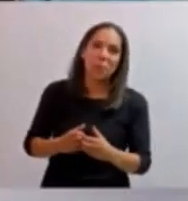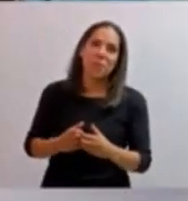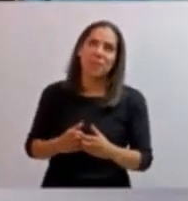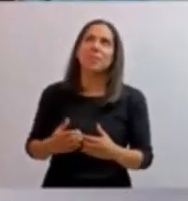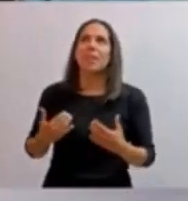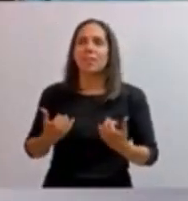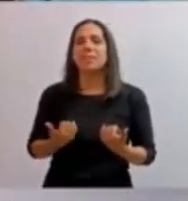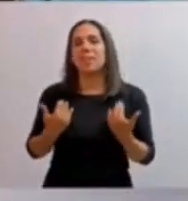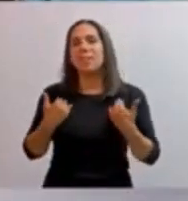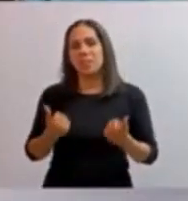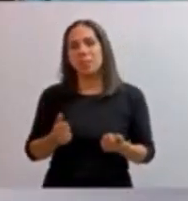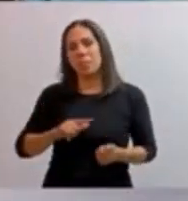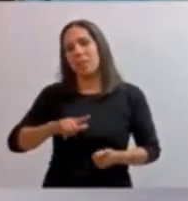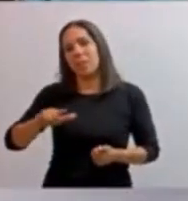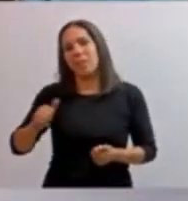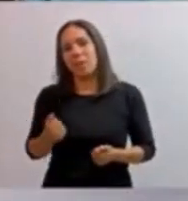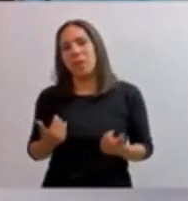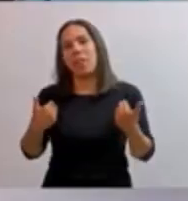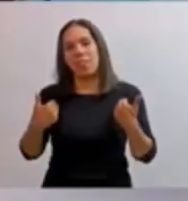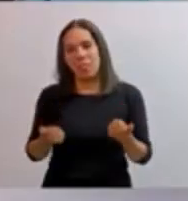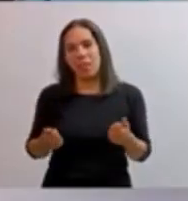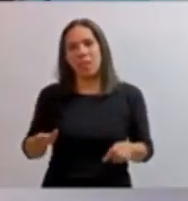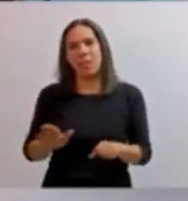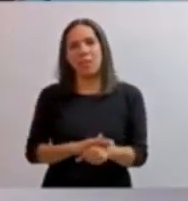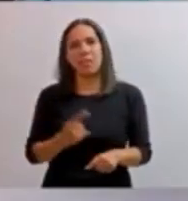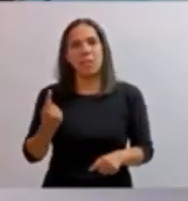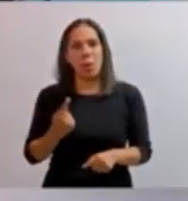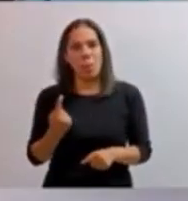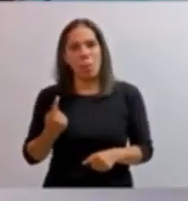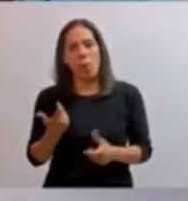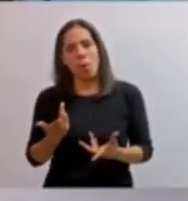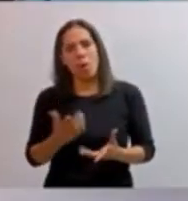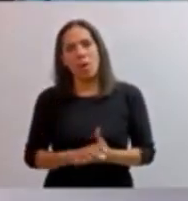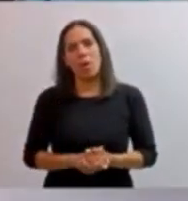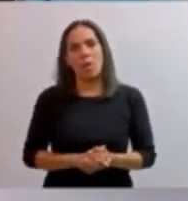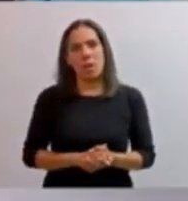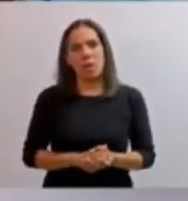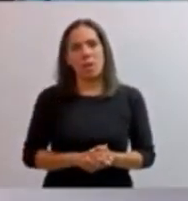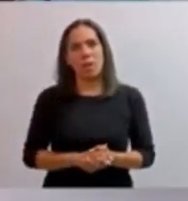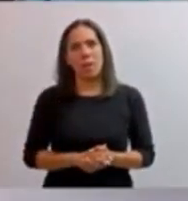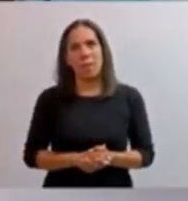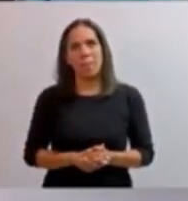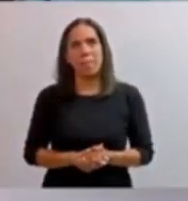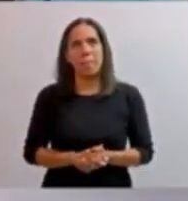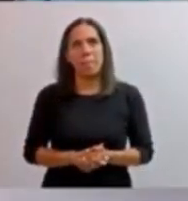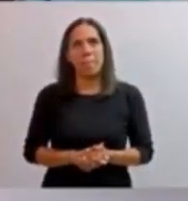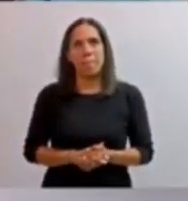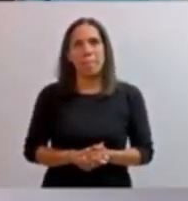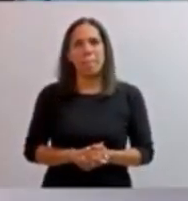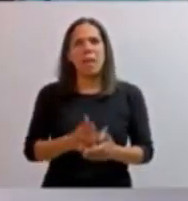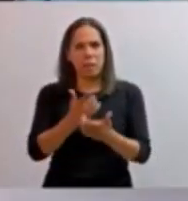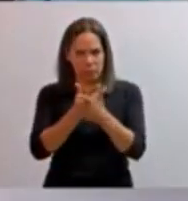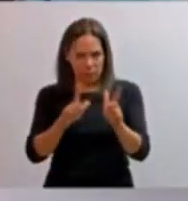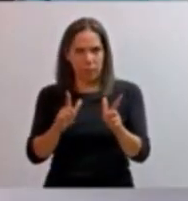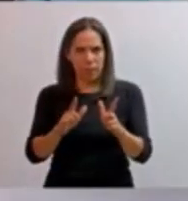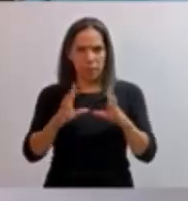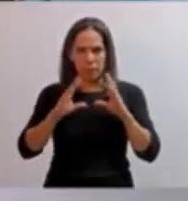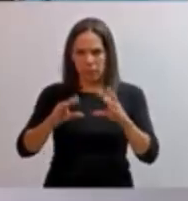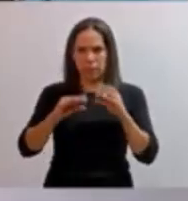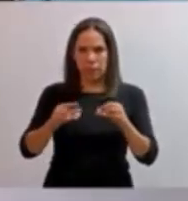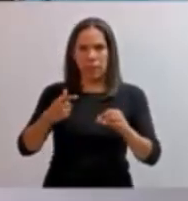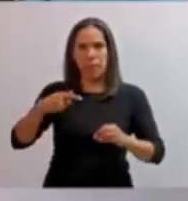van colocando pues en esta idea de, decíamos en un inicio, de estos márgenes de autonomía que van de